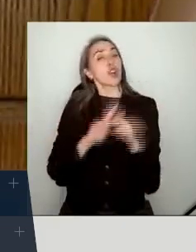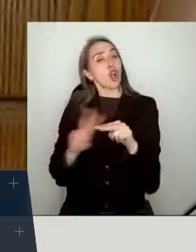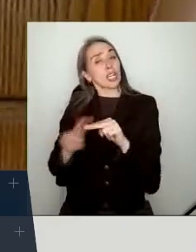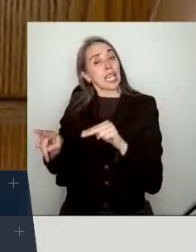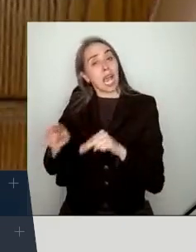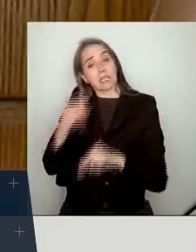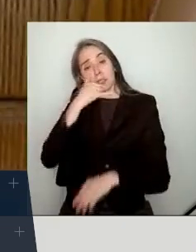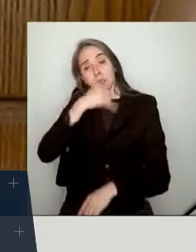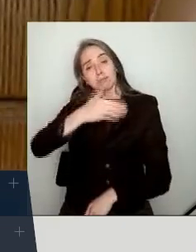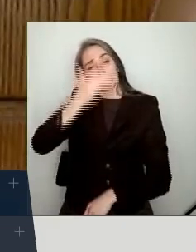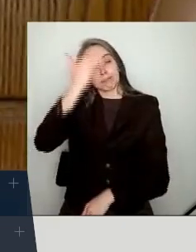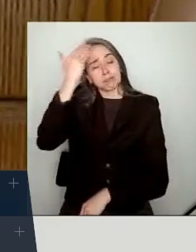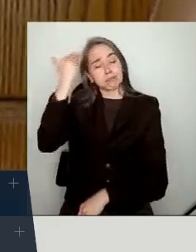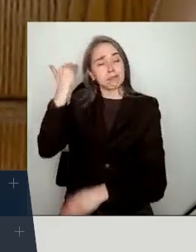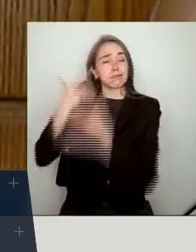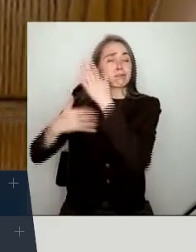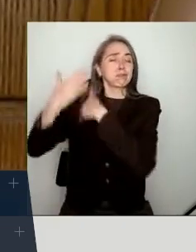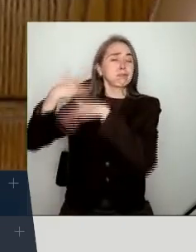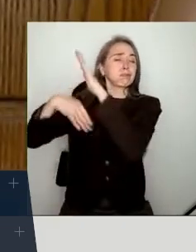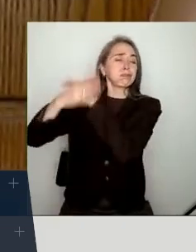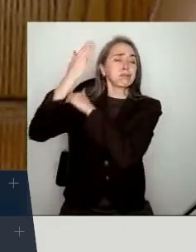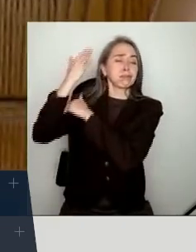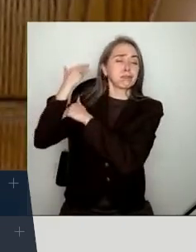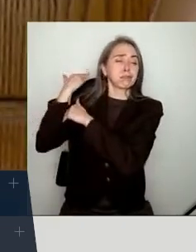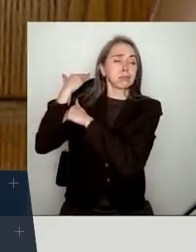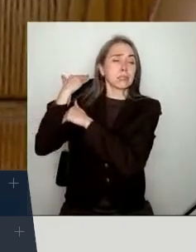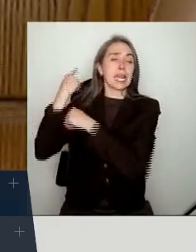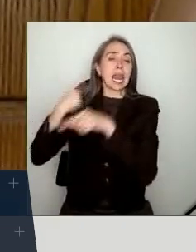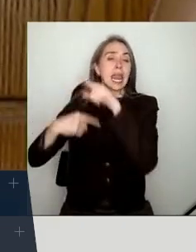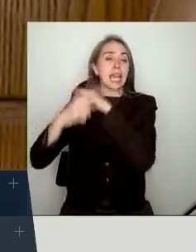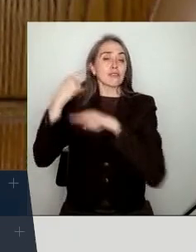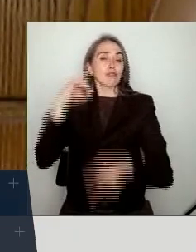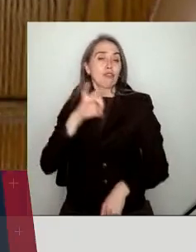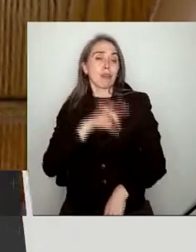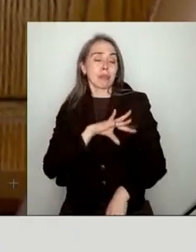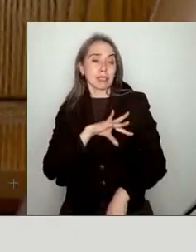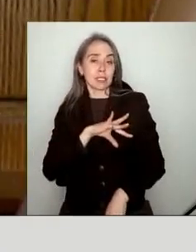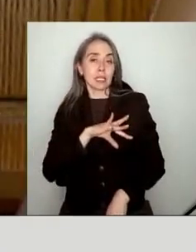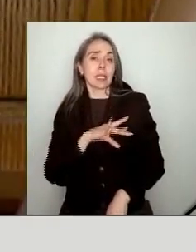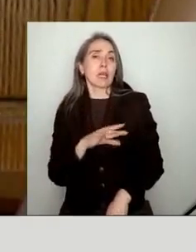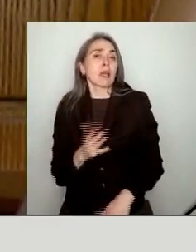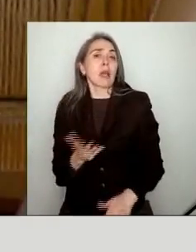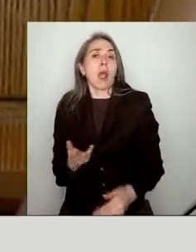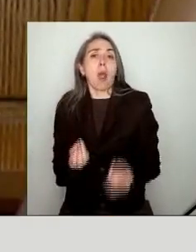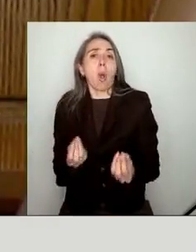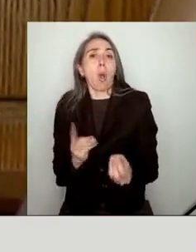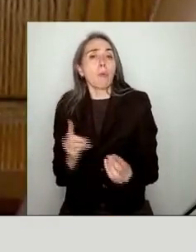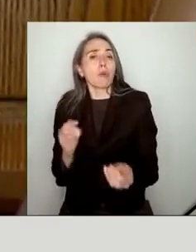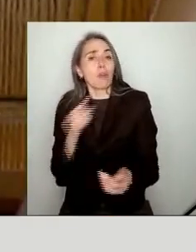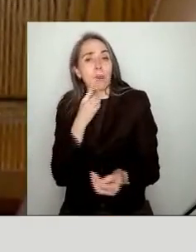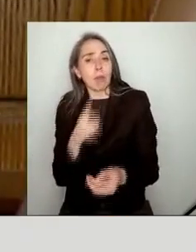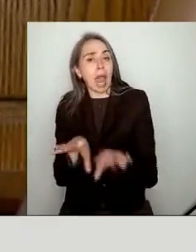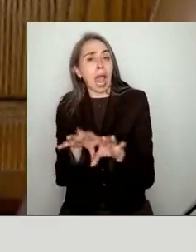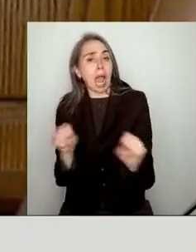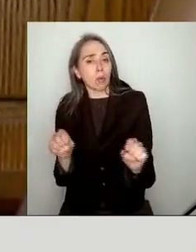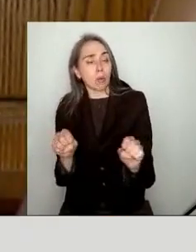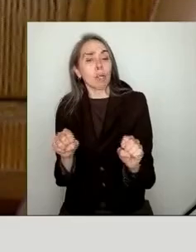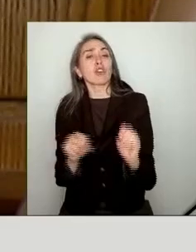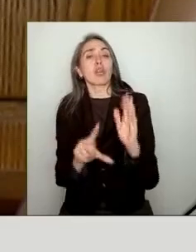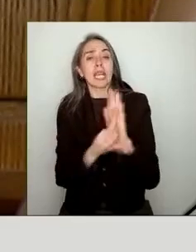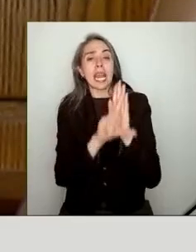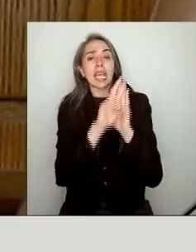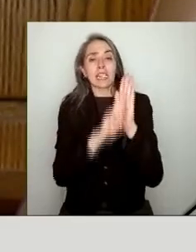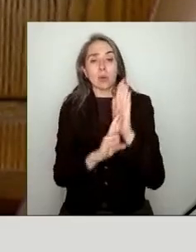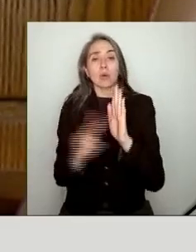durante décadas a lo largo de nuestra historia Cómo no estar de acuerdo con regular una de las ceremonias que más ha